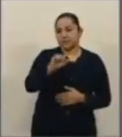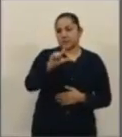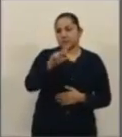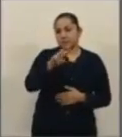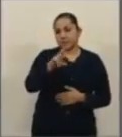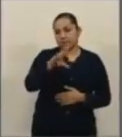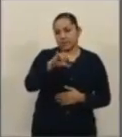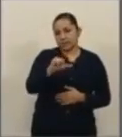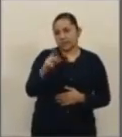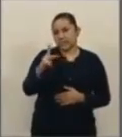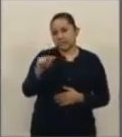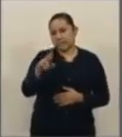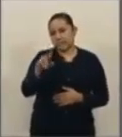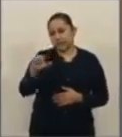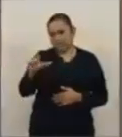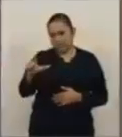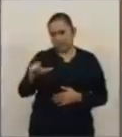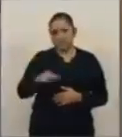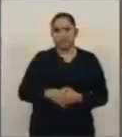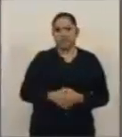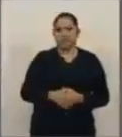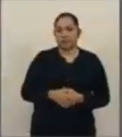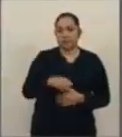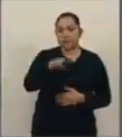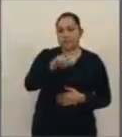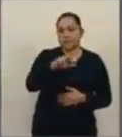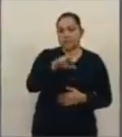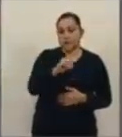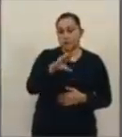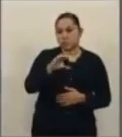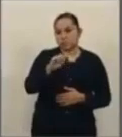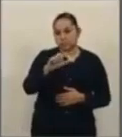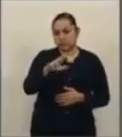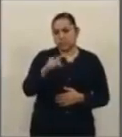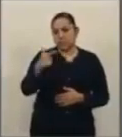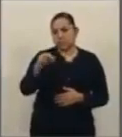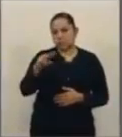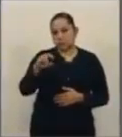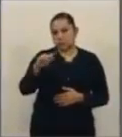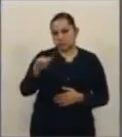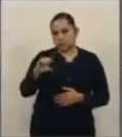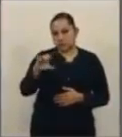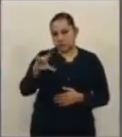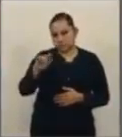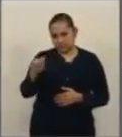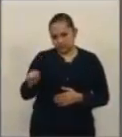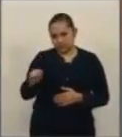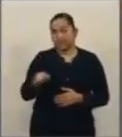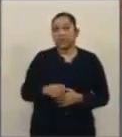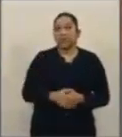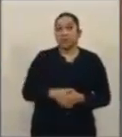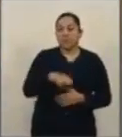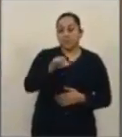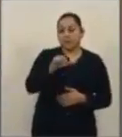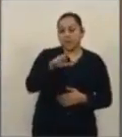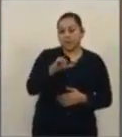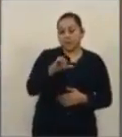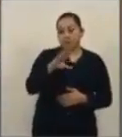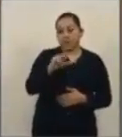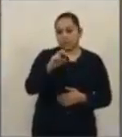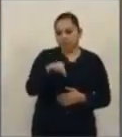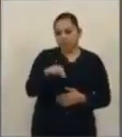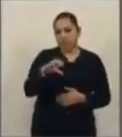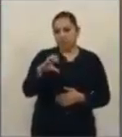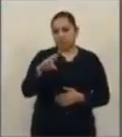Baltazar, Silveria Parral Rosa, Mario César González Contreras